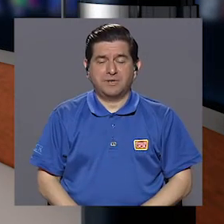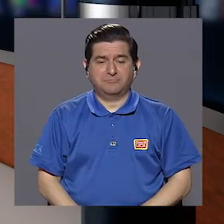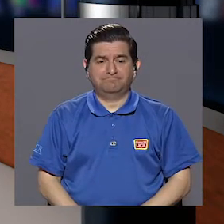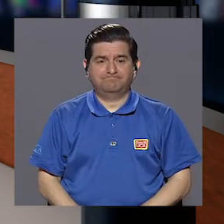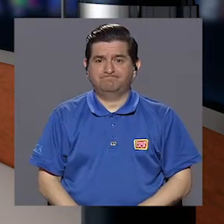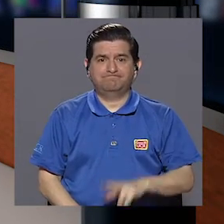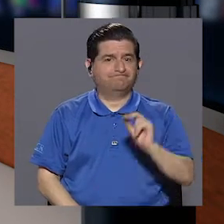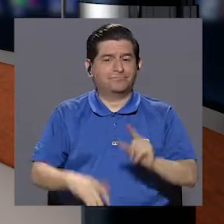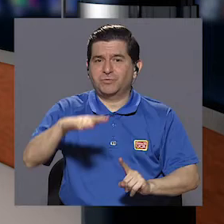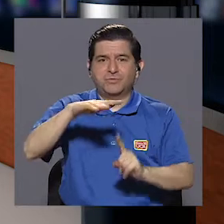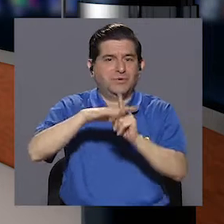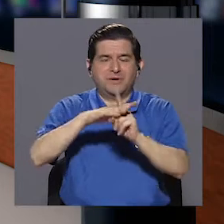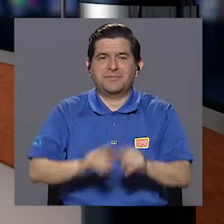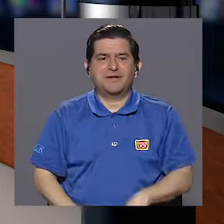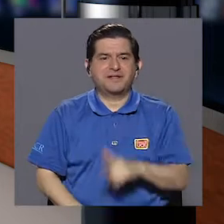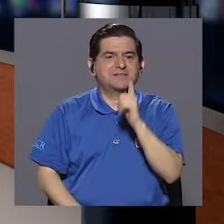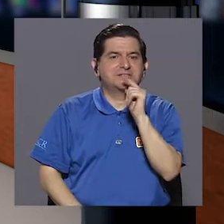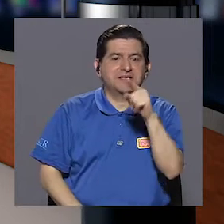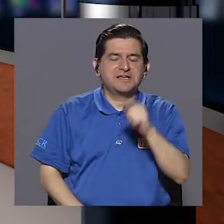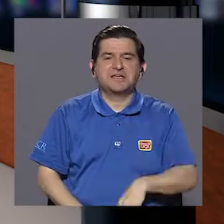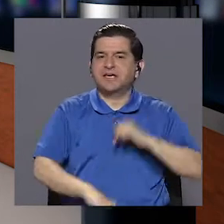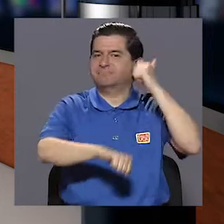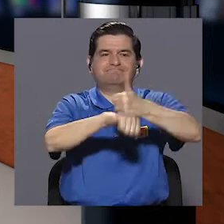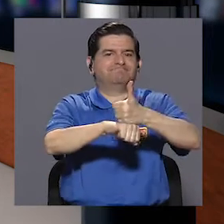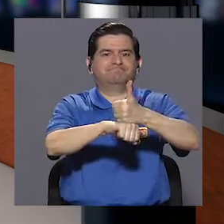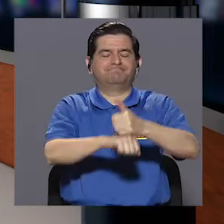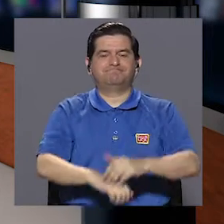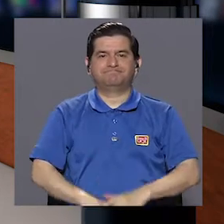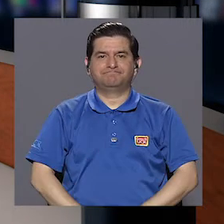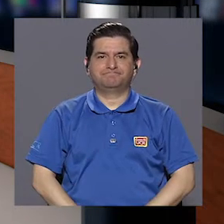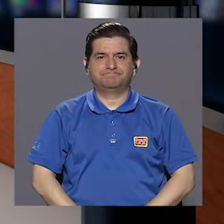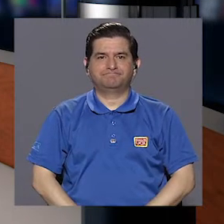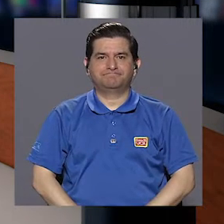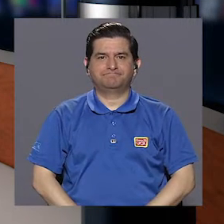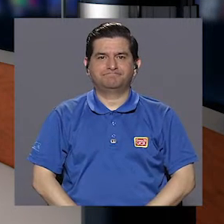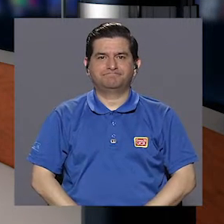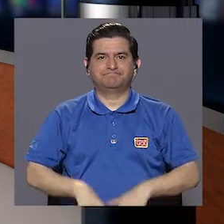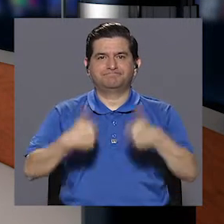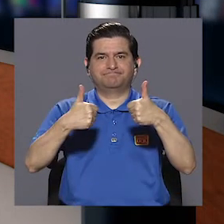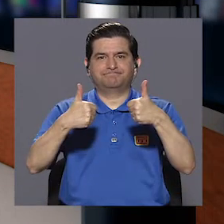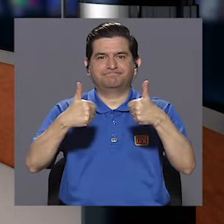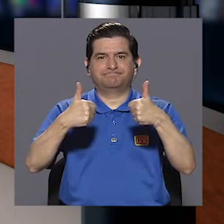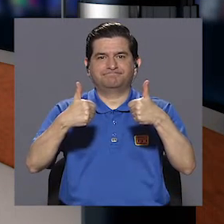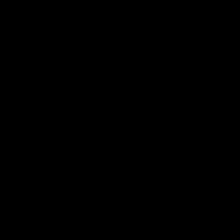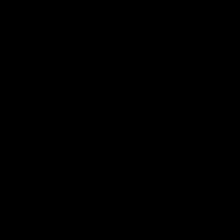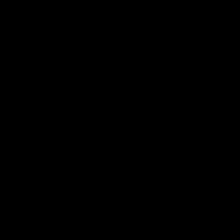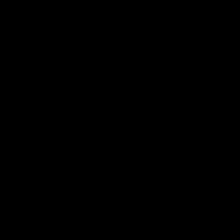aún no hay quien se la ponga. Pura vida.